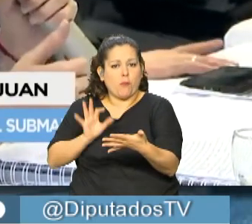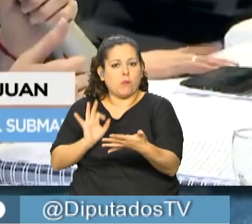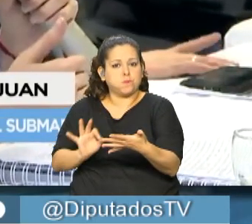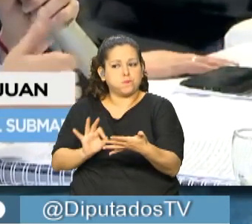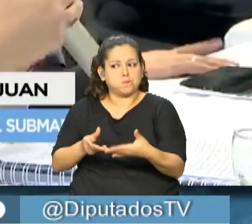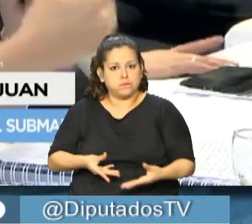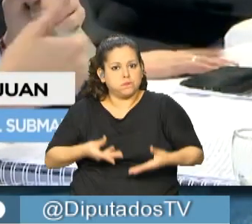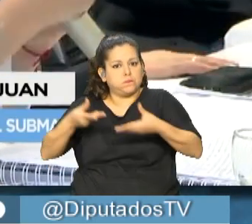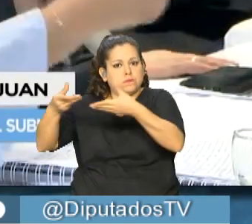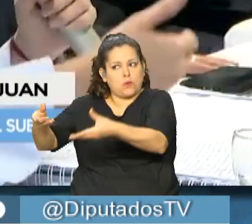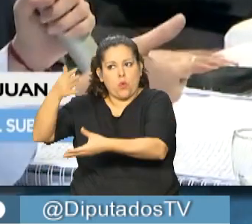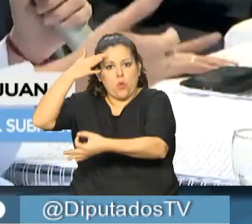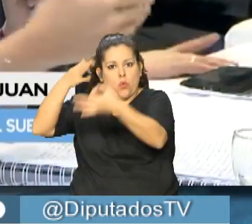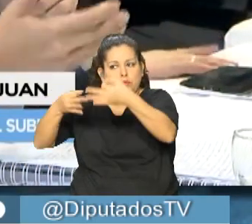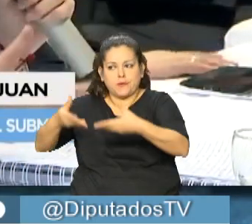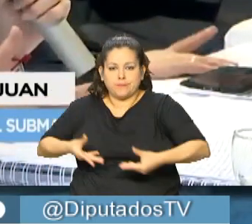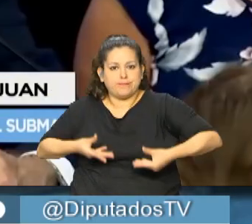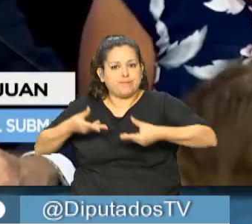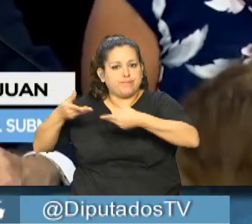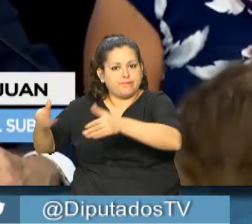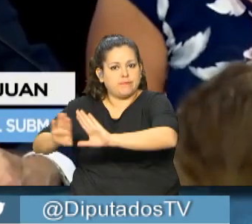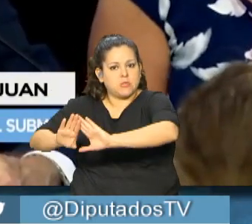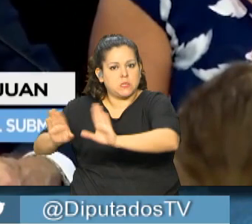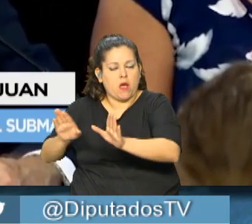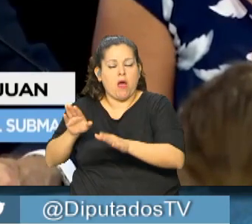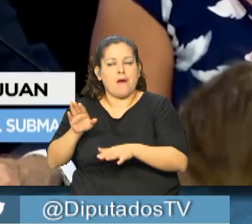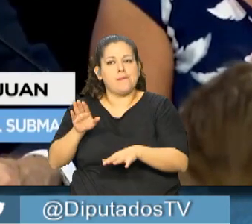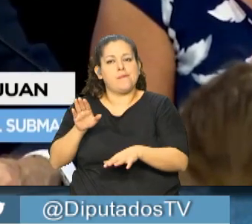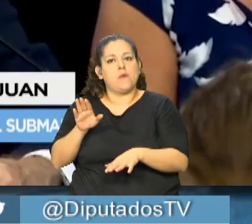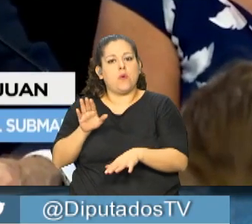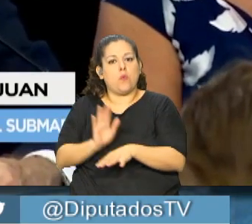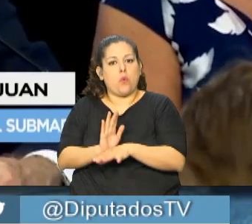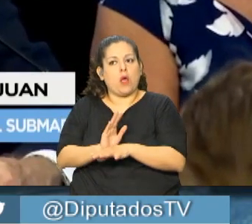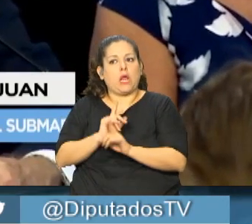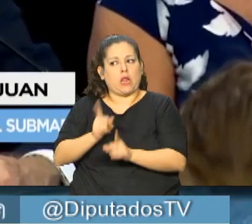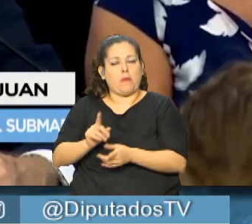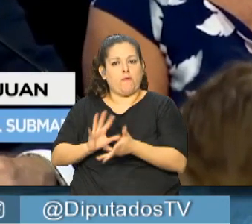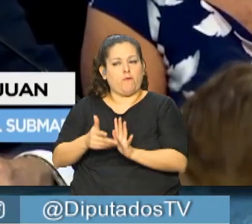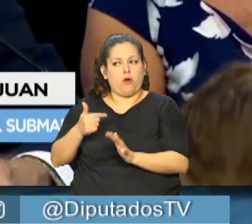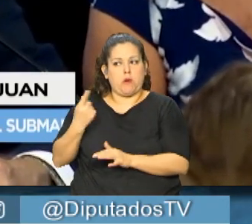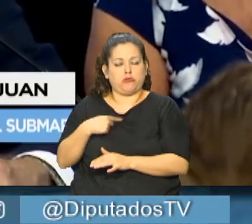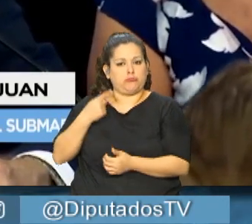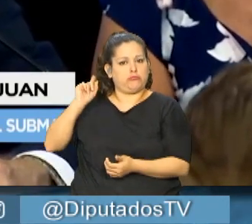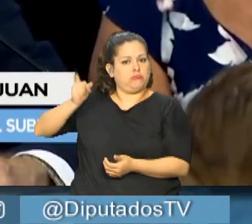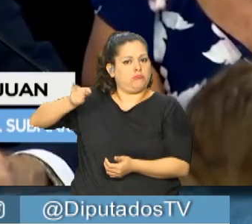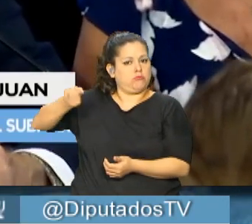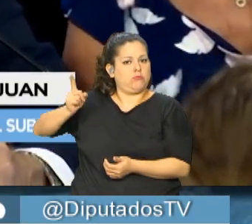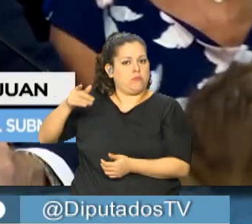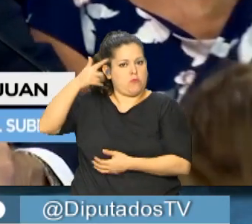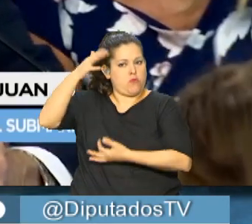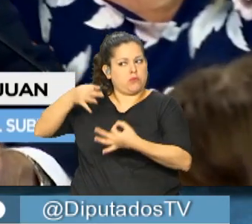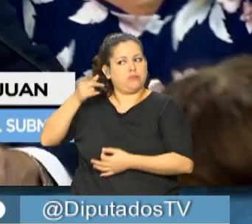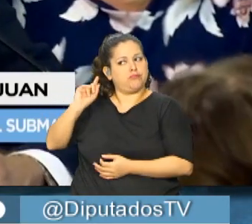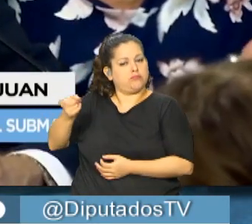la justicia, y también con un reto hacia la justicia, porque es el día de hoy